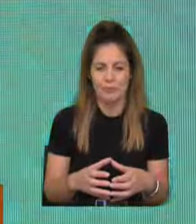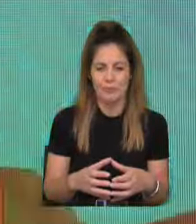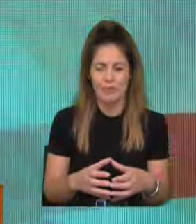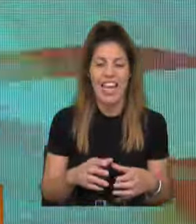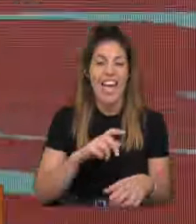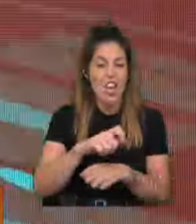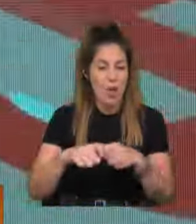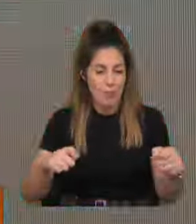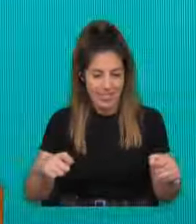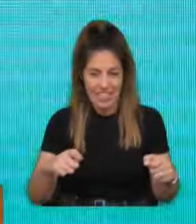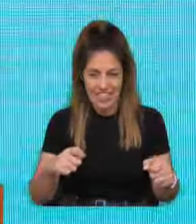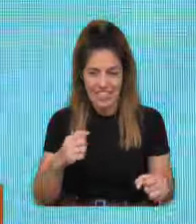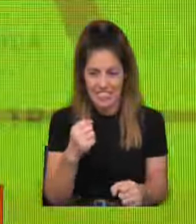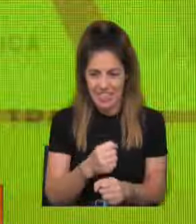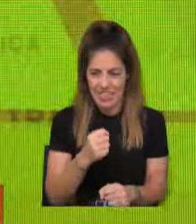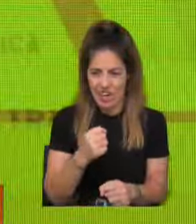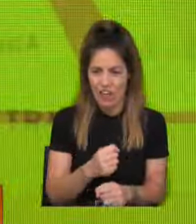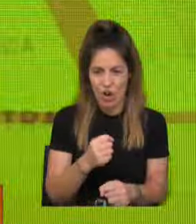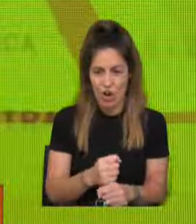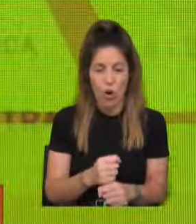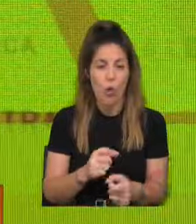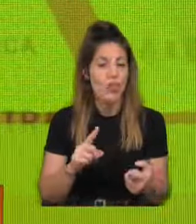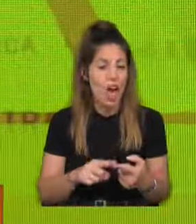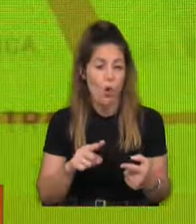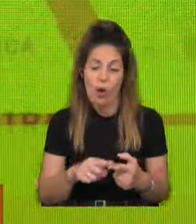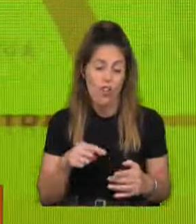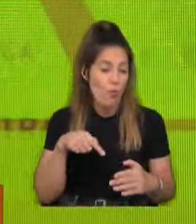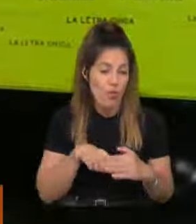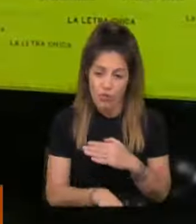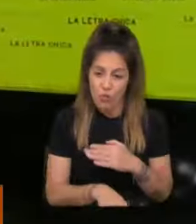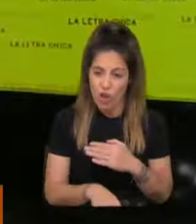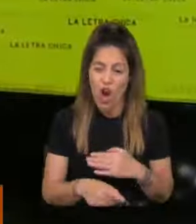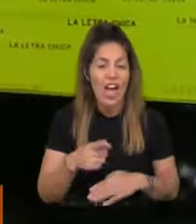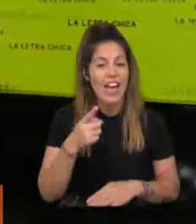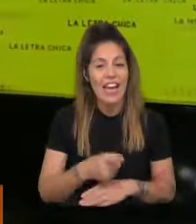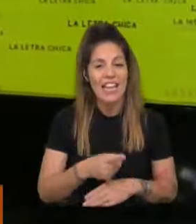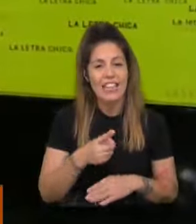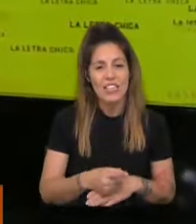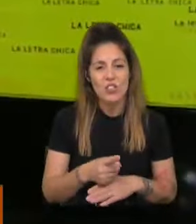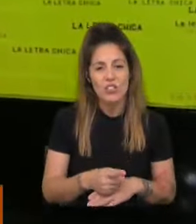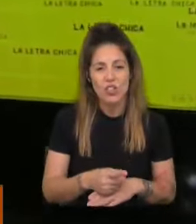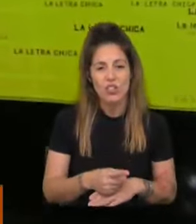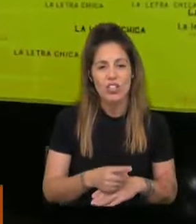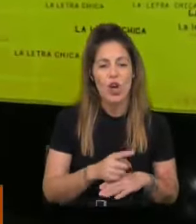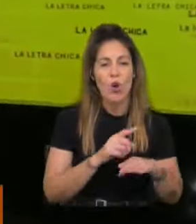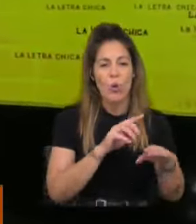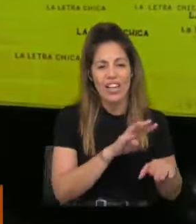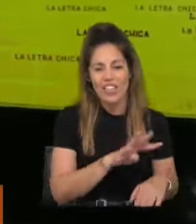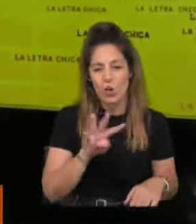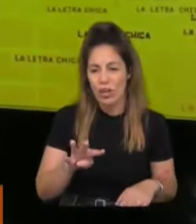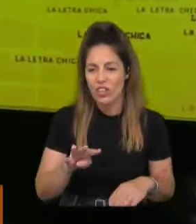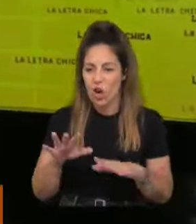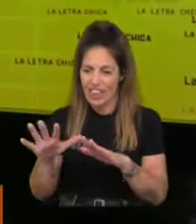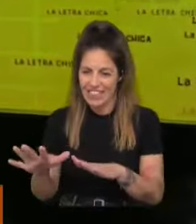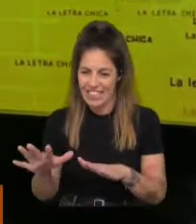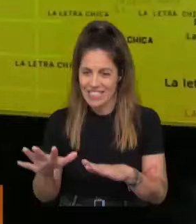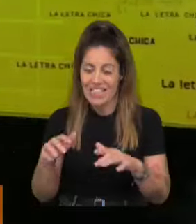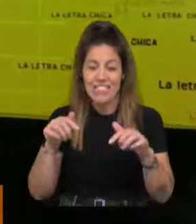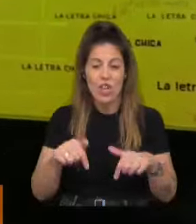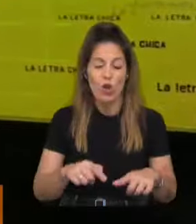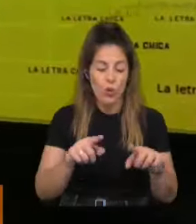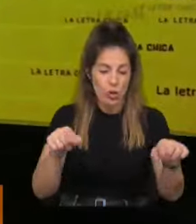pnt se trabajó en un consenso profundo hay que recordar que esta decisión se tomó 44 a 10 eh si hoy hay